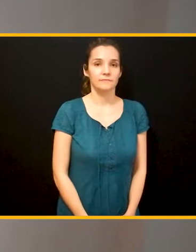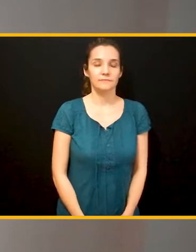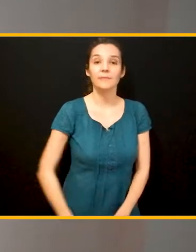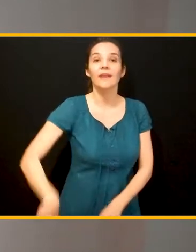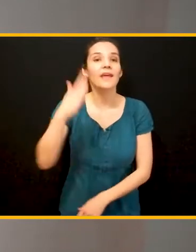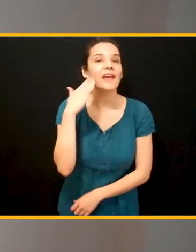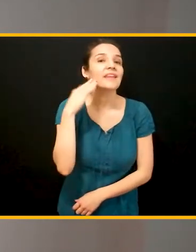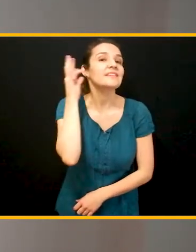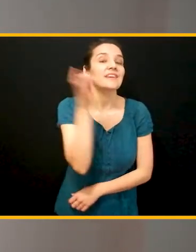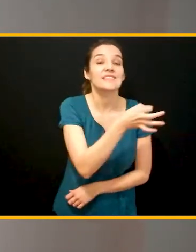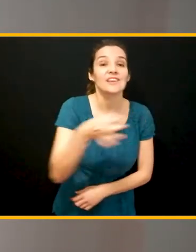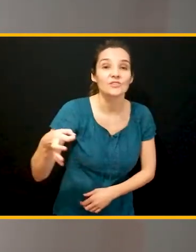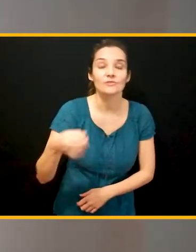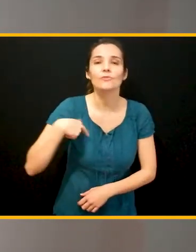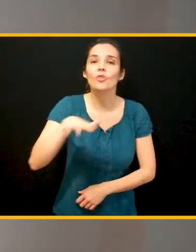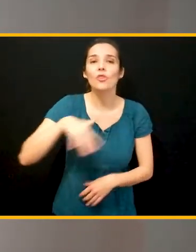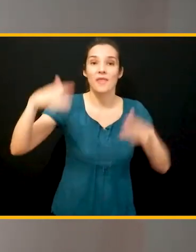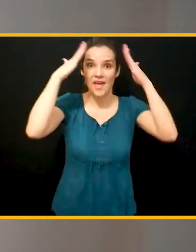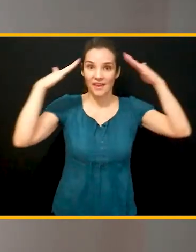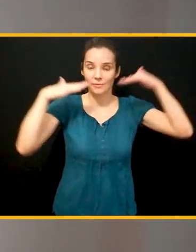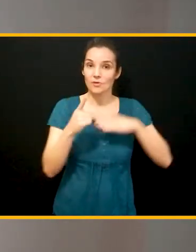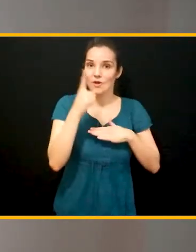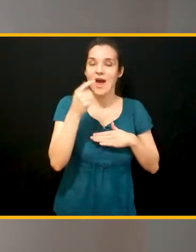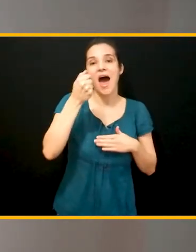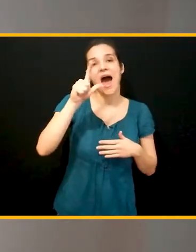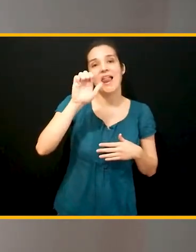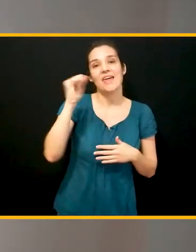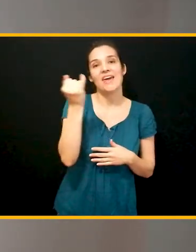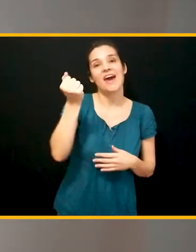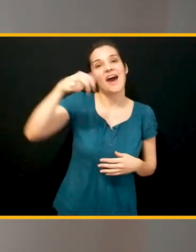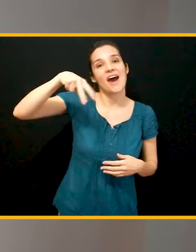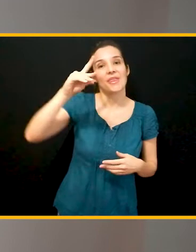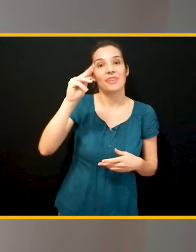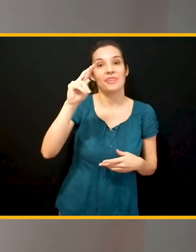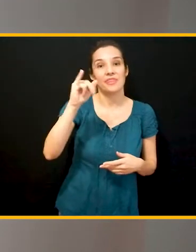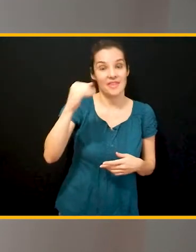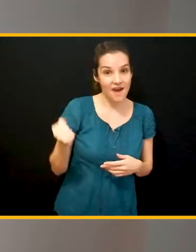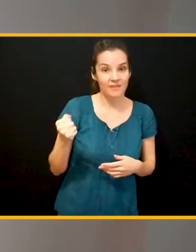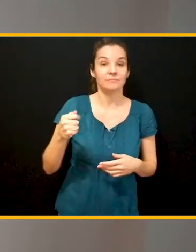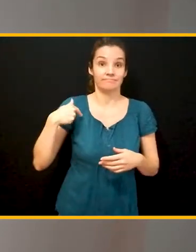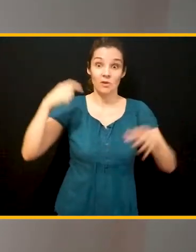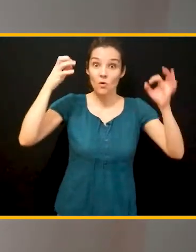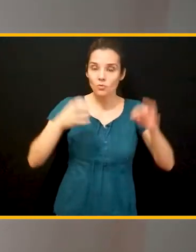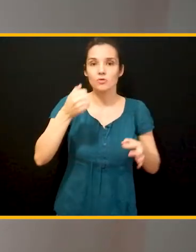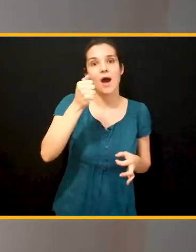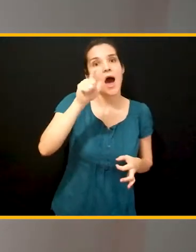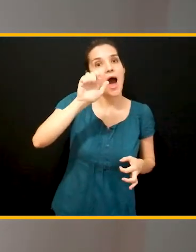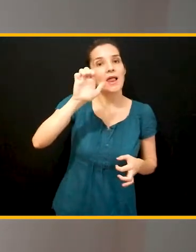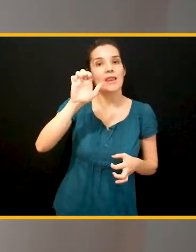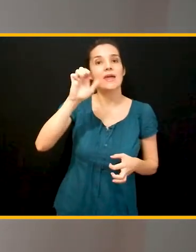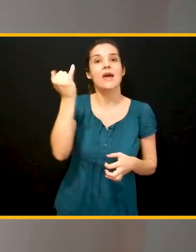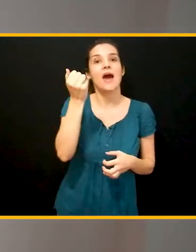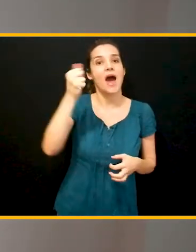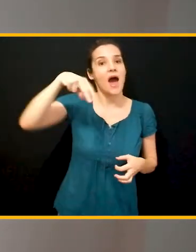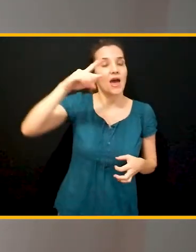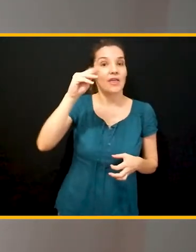Querida chica Charcos, estoy en Alejandría, en el norte de Egipto. En mitad de su campaña para conquistar el